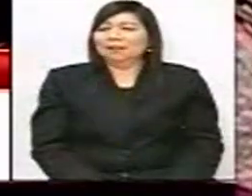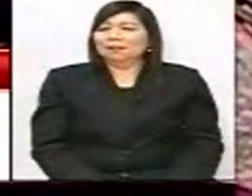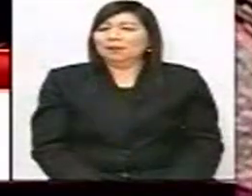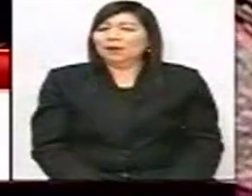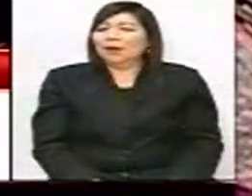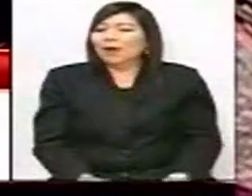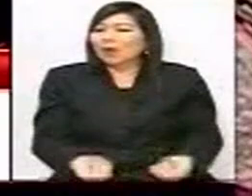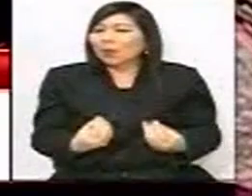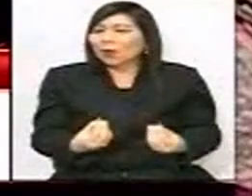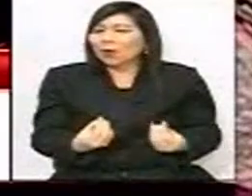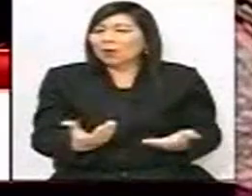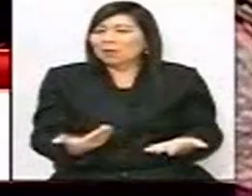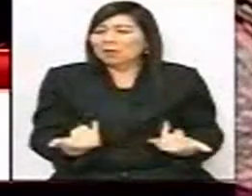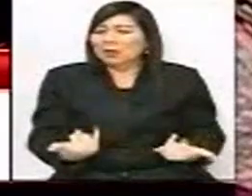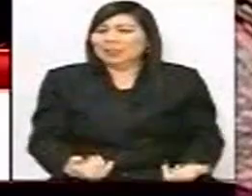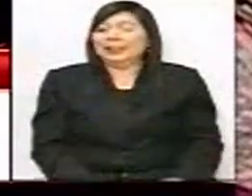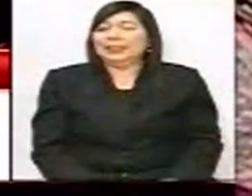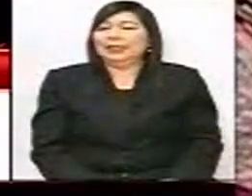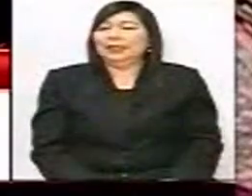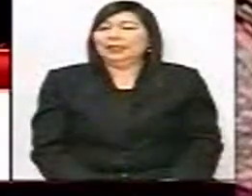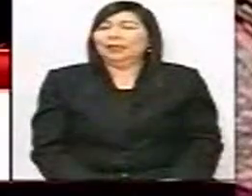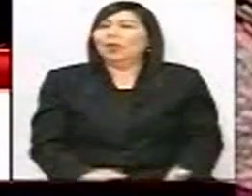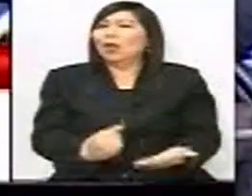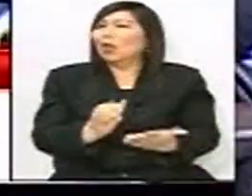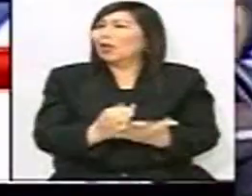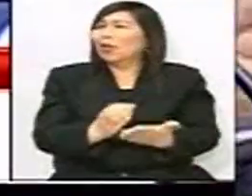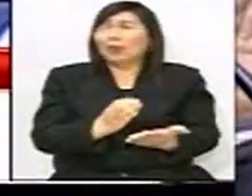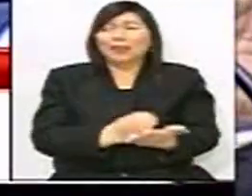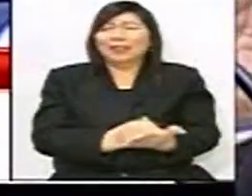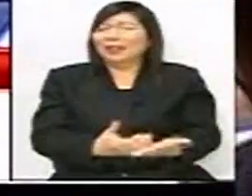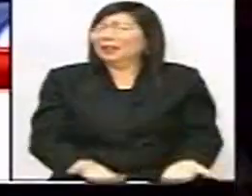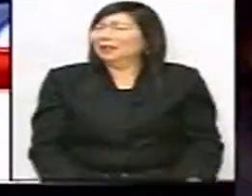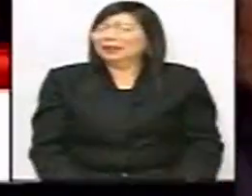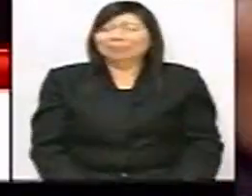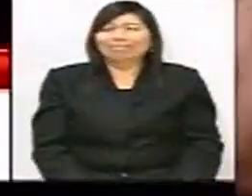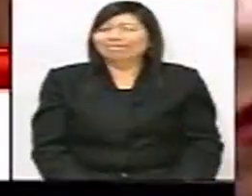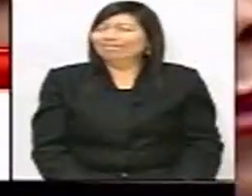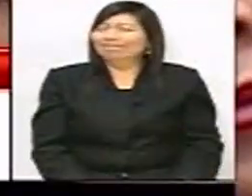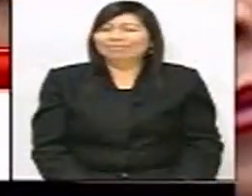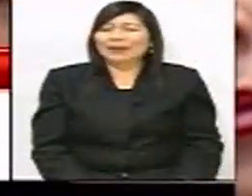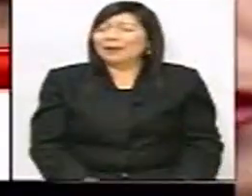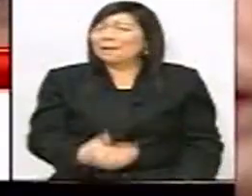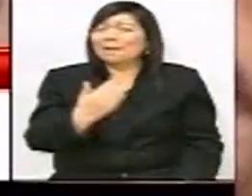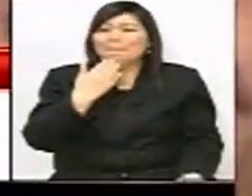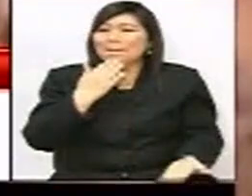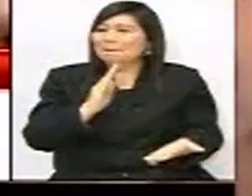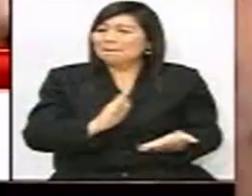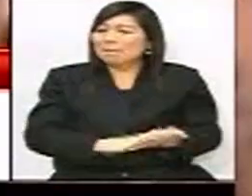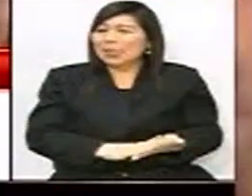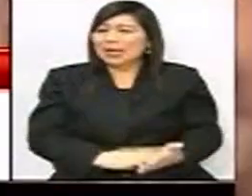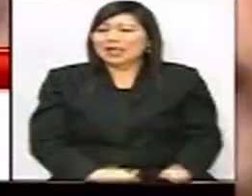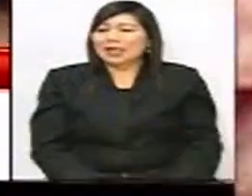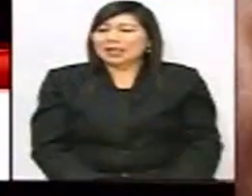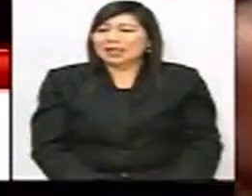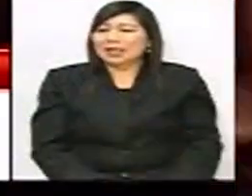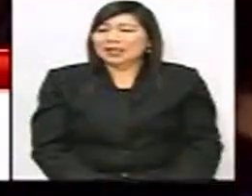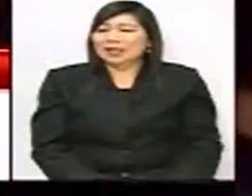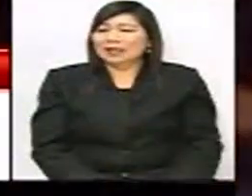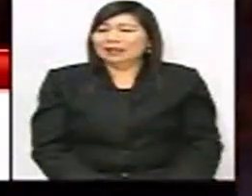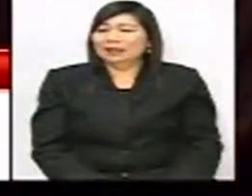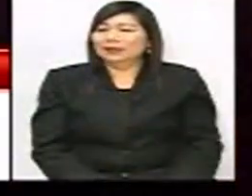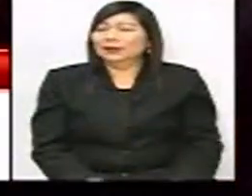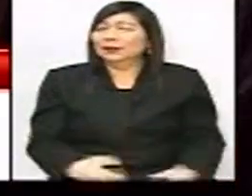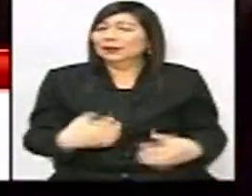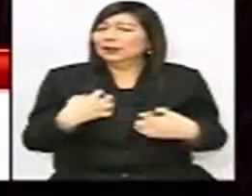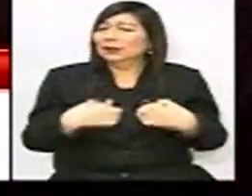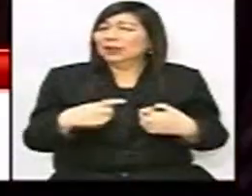¿Cómo es posible que se haya hecho este tipo de contratos, la cual me parece que afecta seriamente y